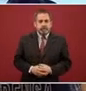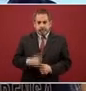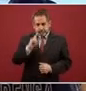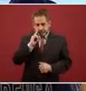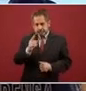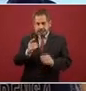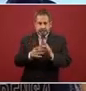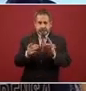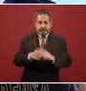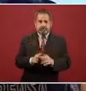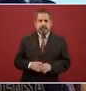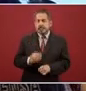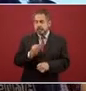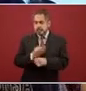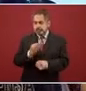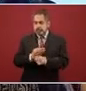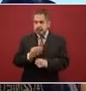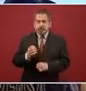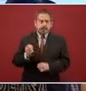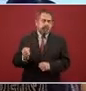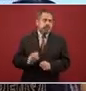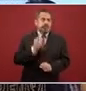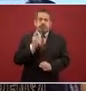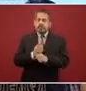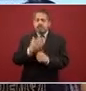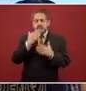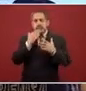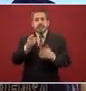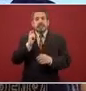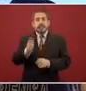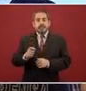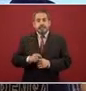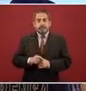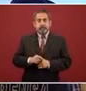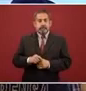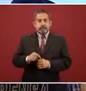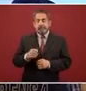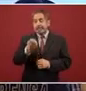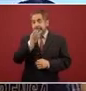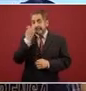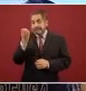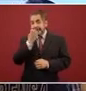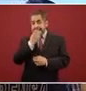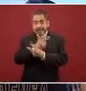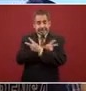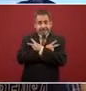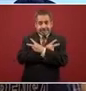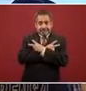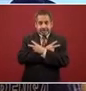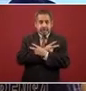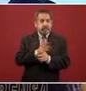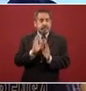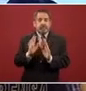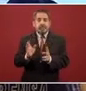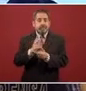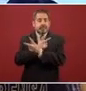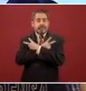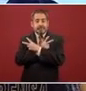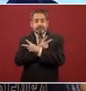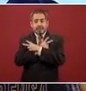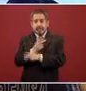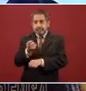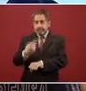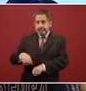termino, un momento de oportunidad valiosísimo que fue el calendario escolar. Al tener ya programadas las vacaciones de